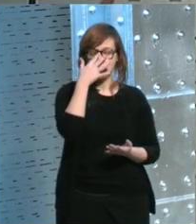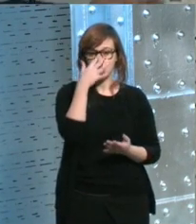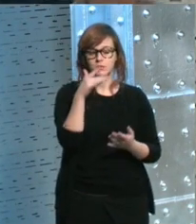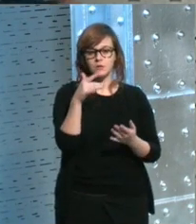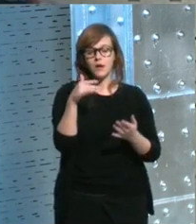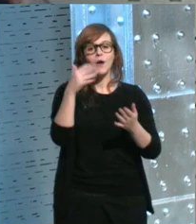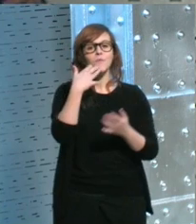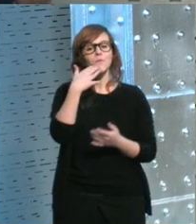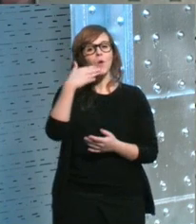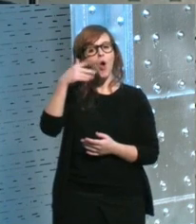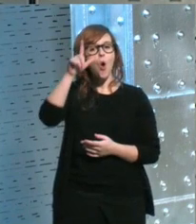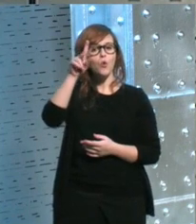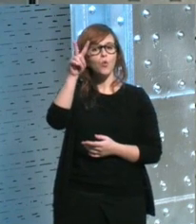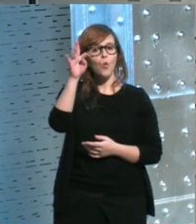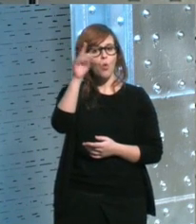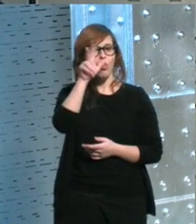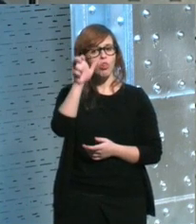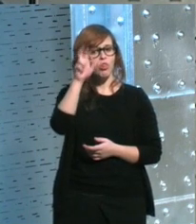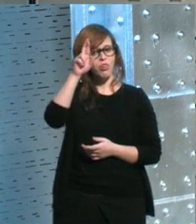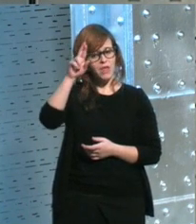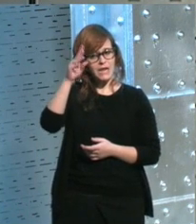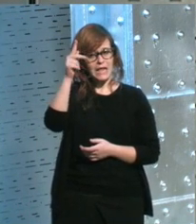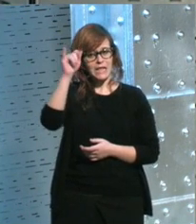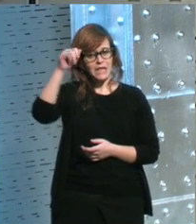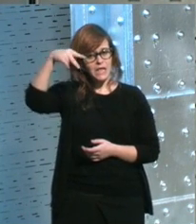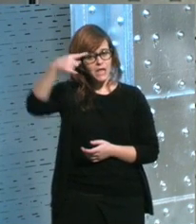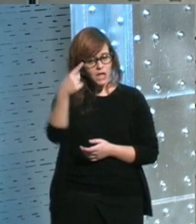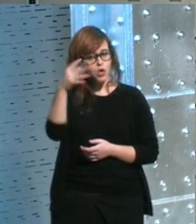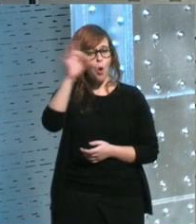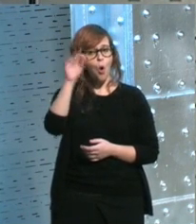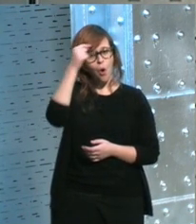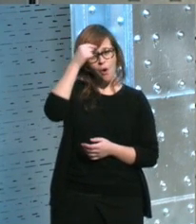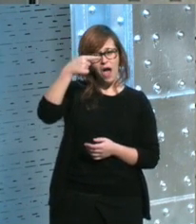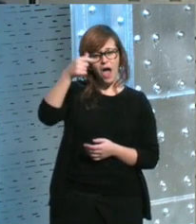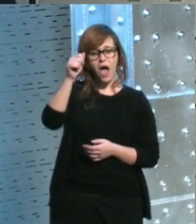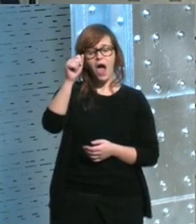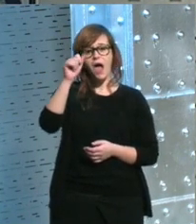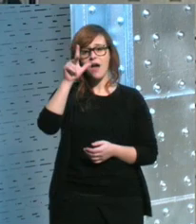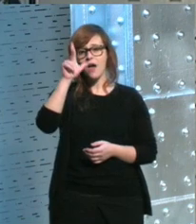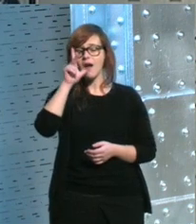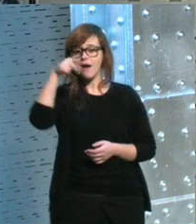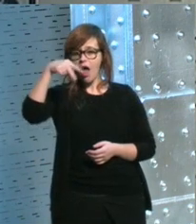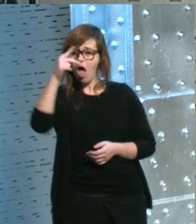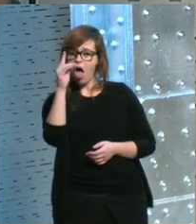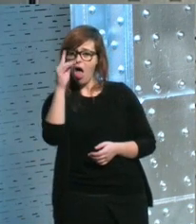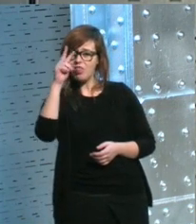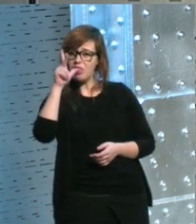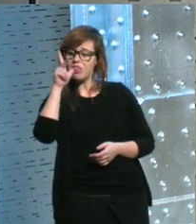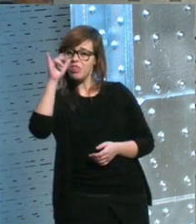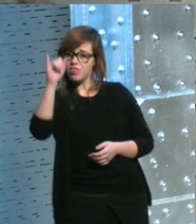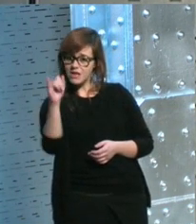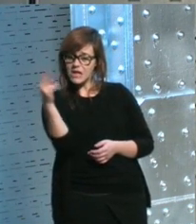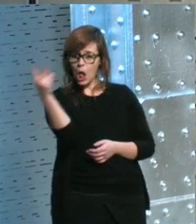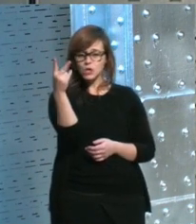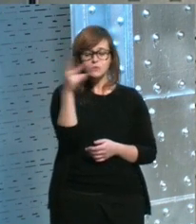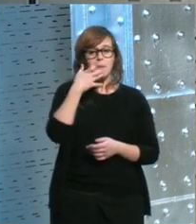Martin Luther King, Gandhi o cualquier otro que quieran, son gente que han reunido fuerzas, aprovechado una oportunidad para